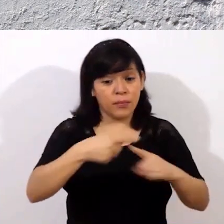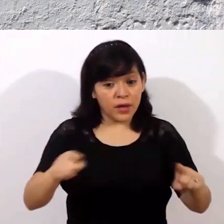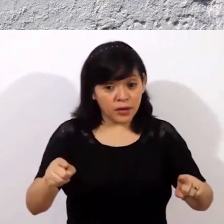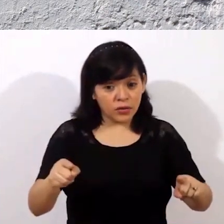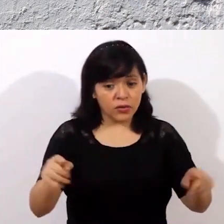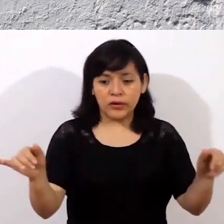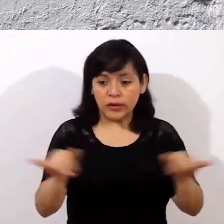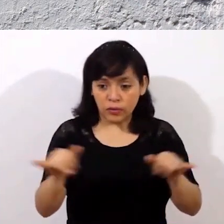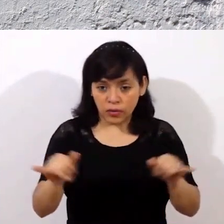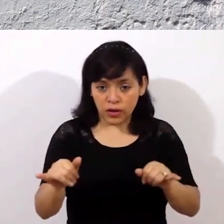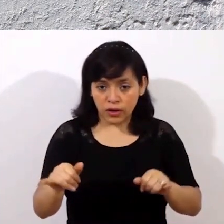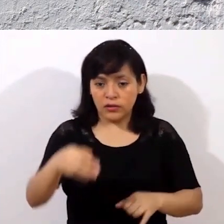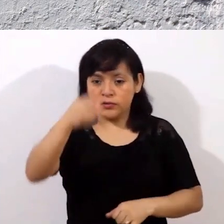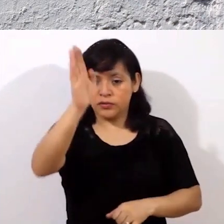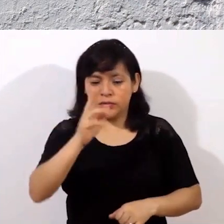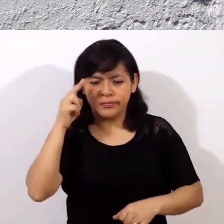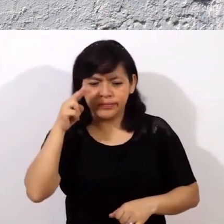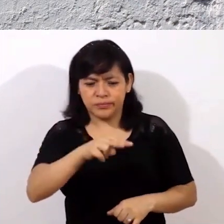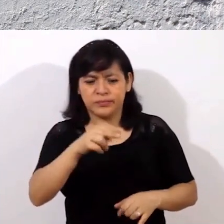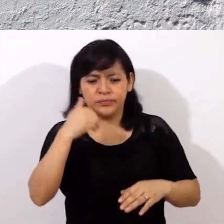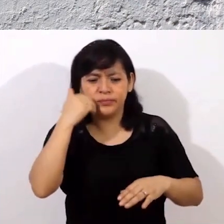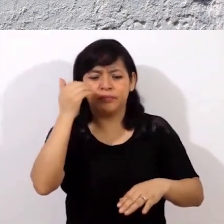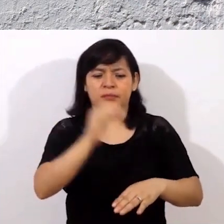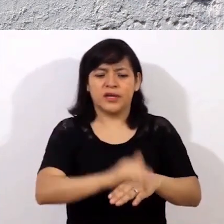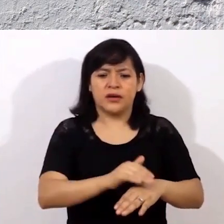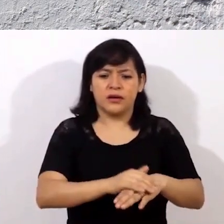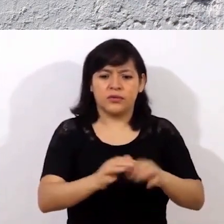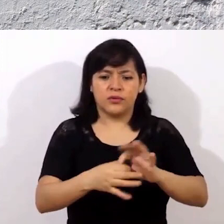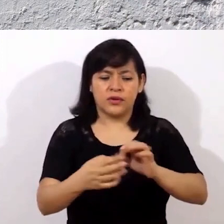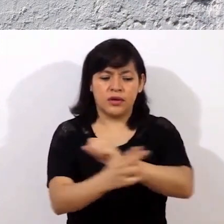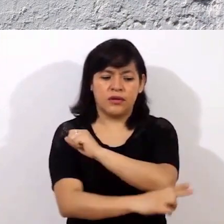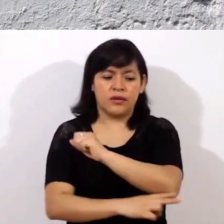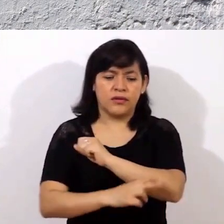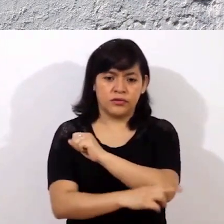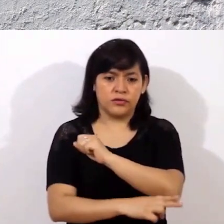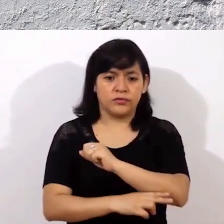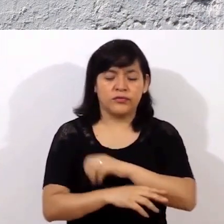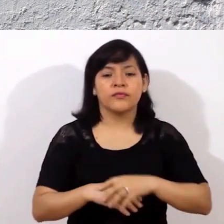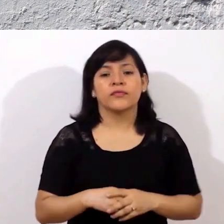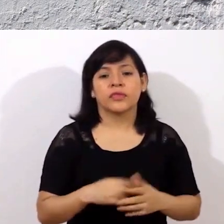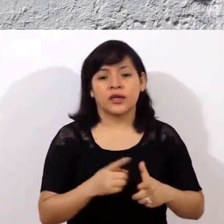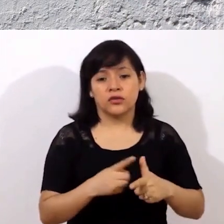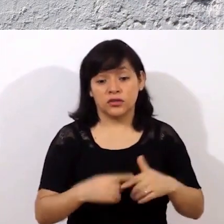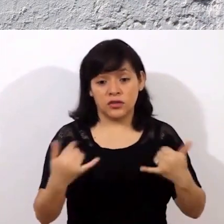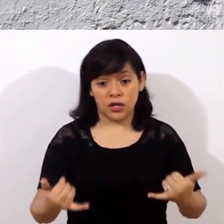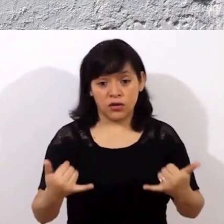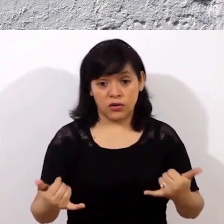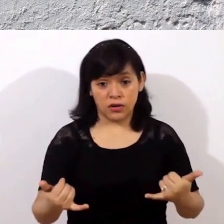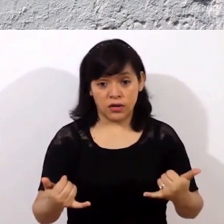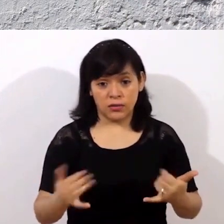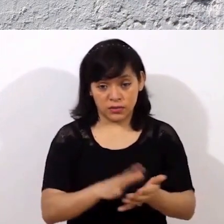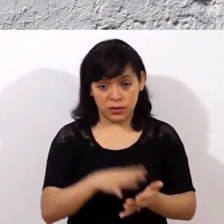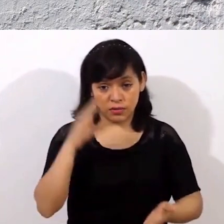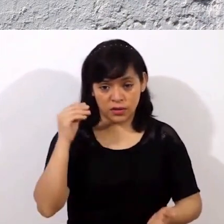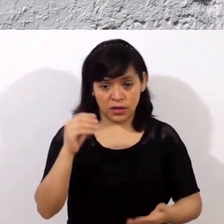va a pasar por alto los atropellos que está teniendo la nación. Así que vamos a ver en